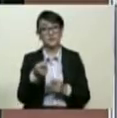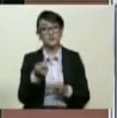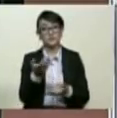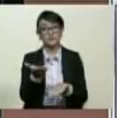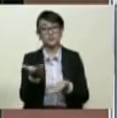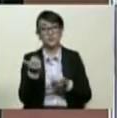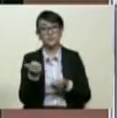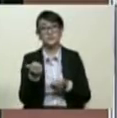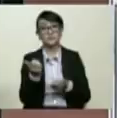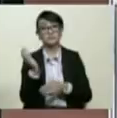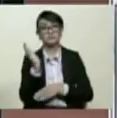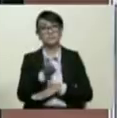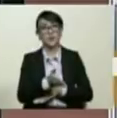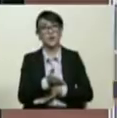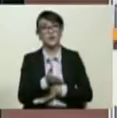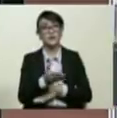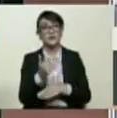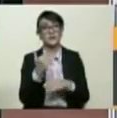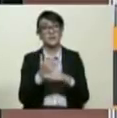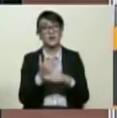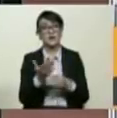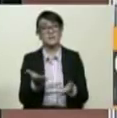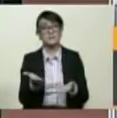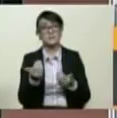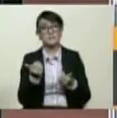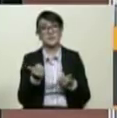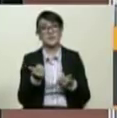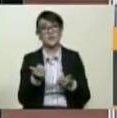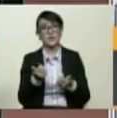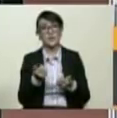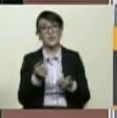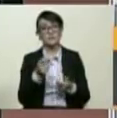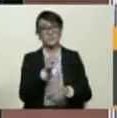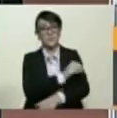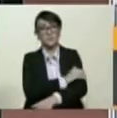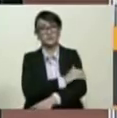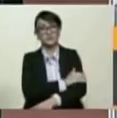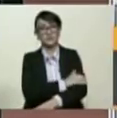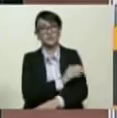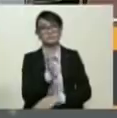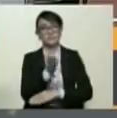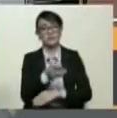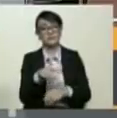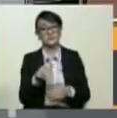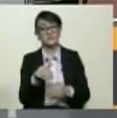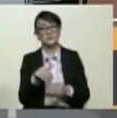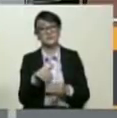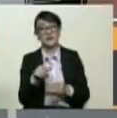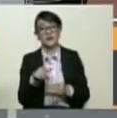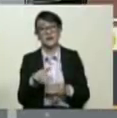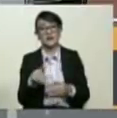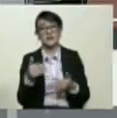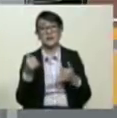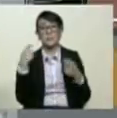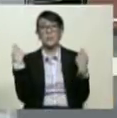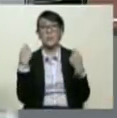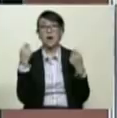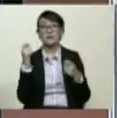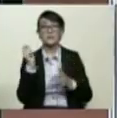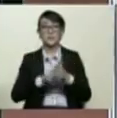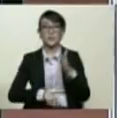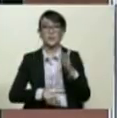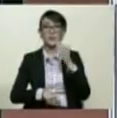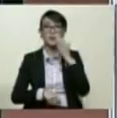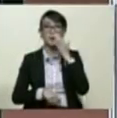solicitud para sanciones similares a las que está solicitando Falcón. También solicitaba el retiro de cuñas por parte del